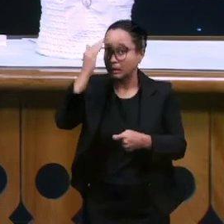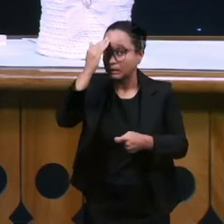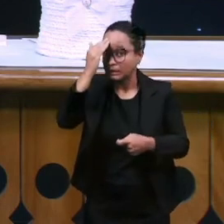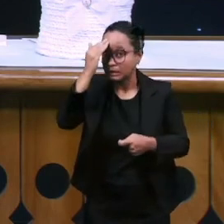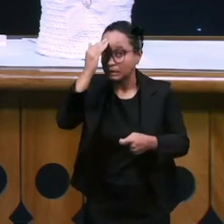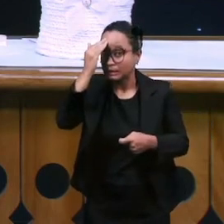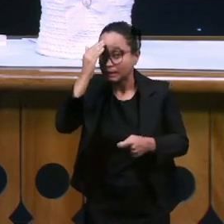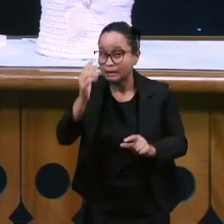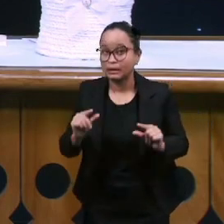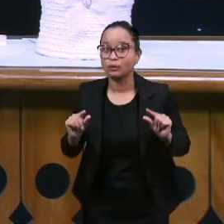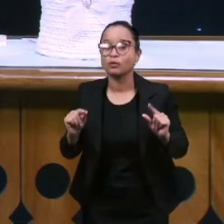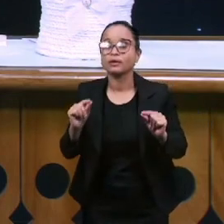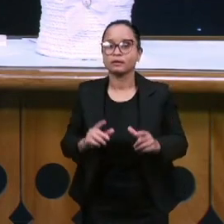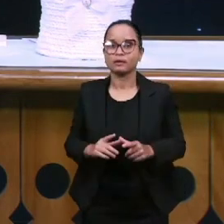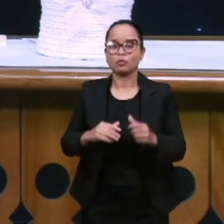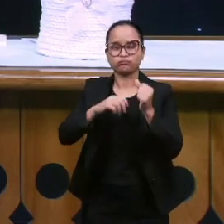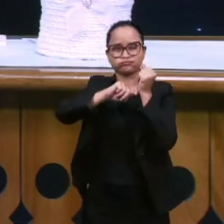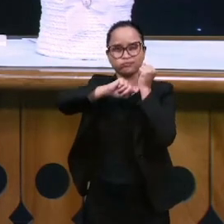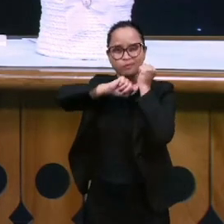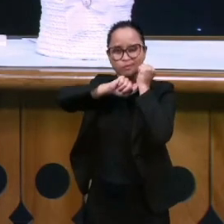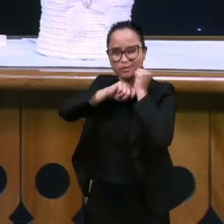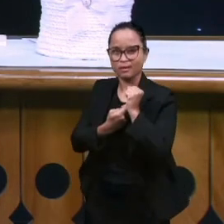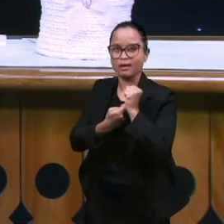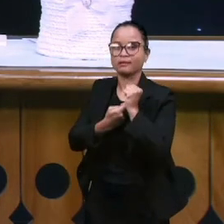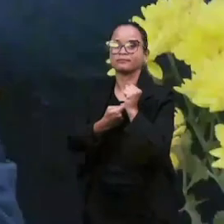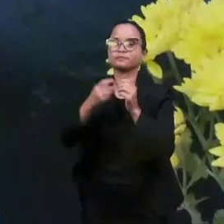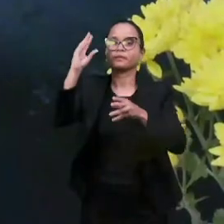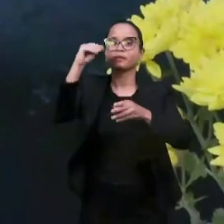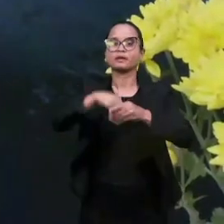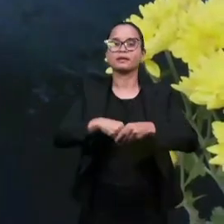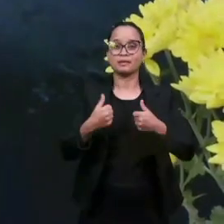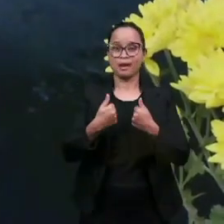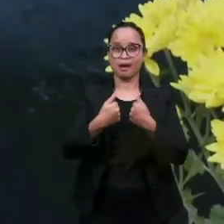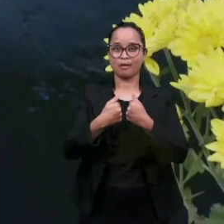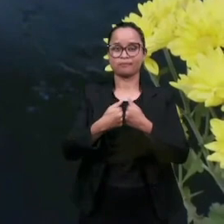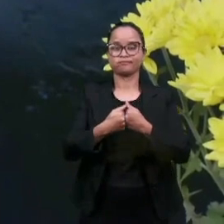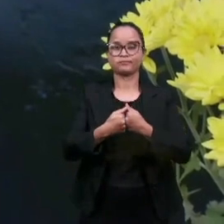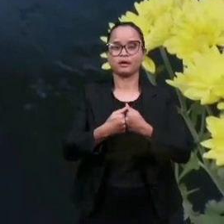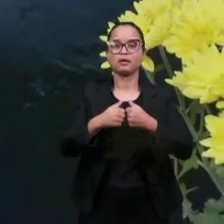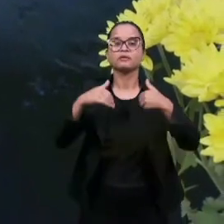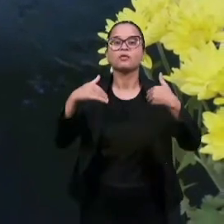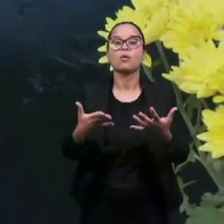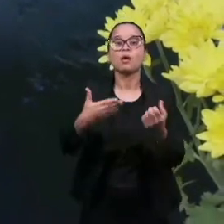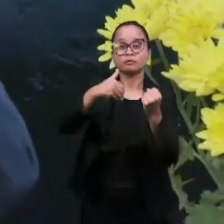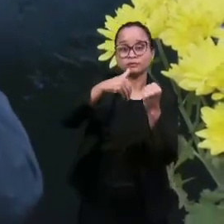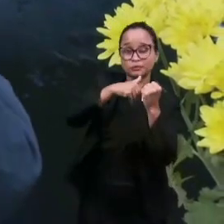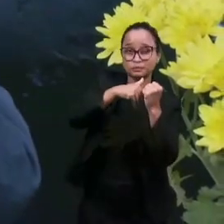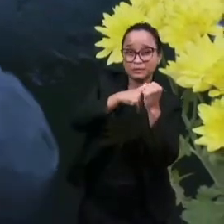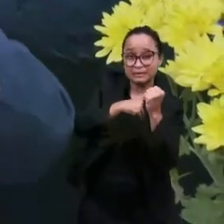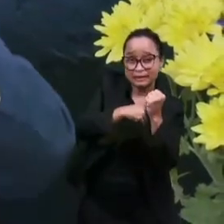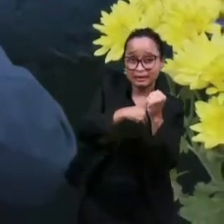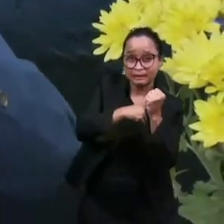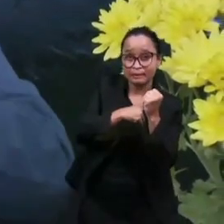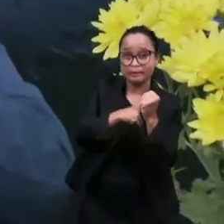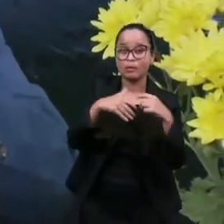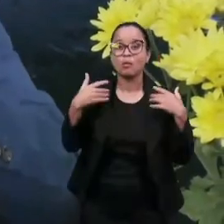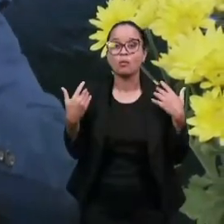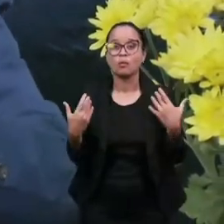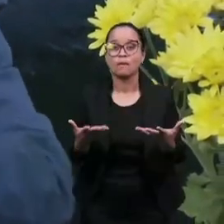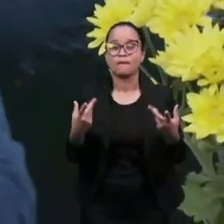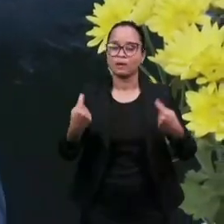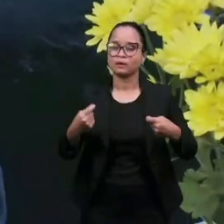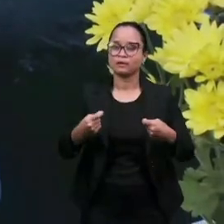los misterios que están en el arca. ¿Cuáles eran los misterios del arca? Ellos